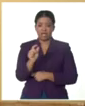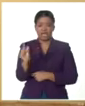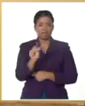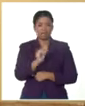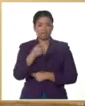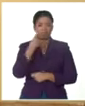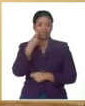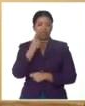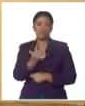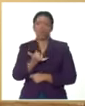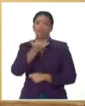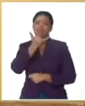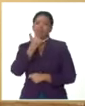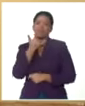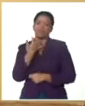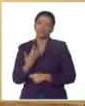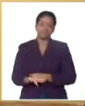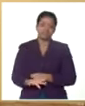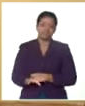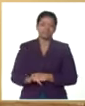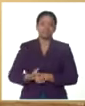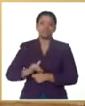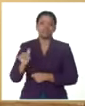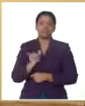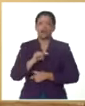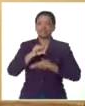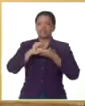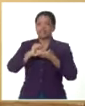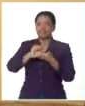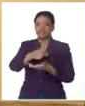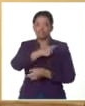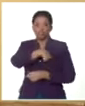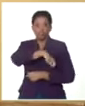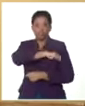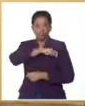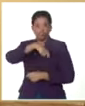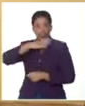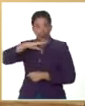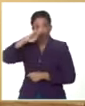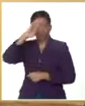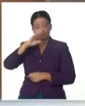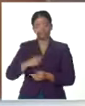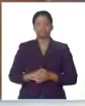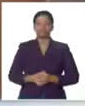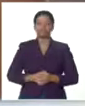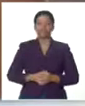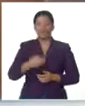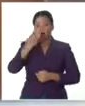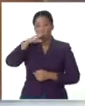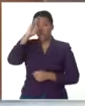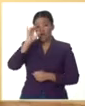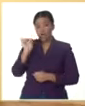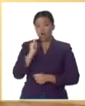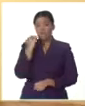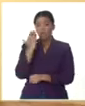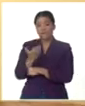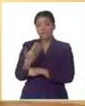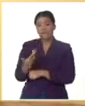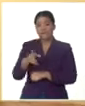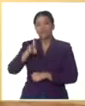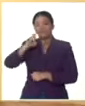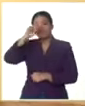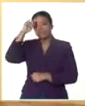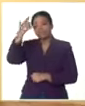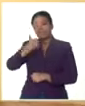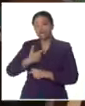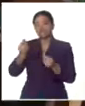que atenta frontalmente contra los servicios públicos de nuestro país. Cuba también pedirá el otorgamiento de visas de no inmigrante en